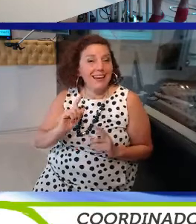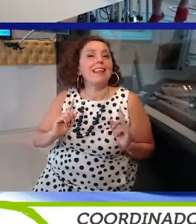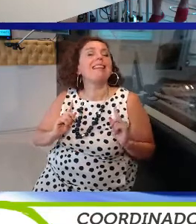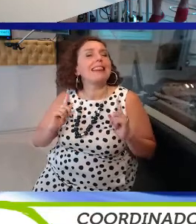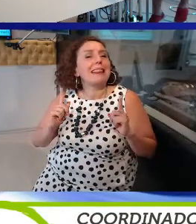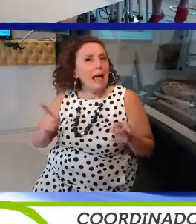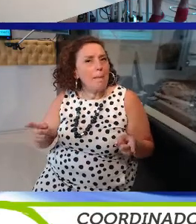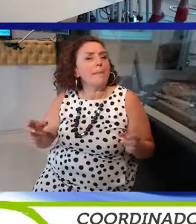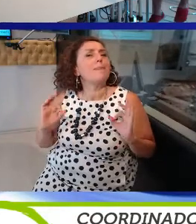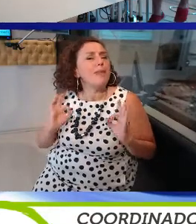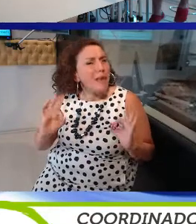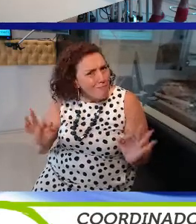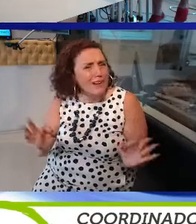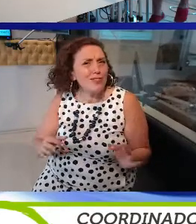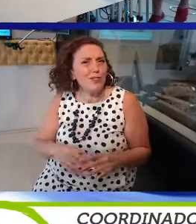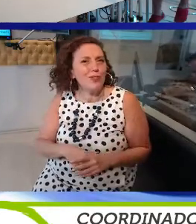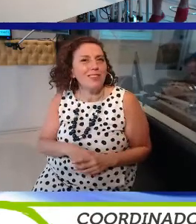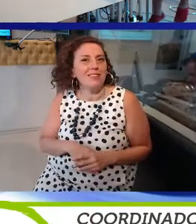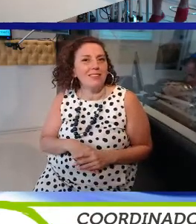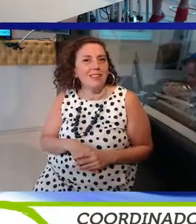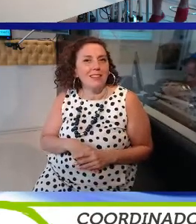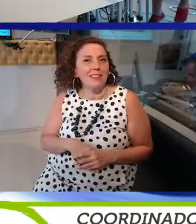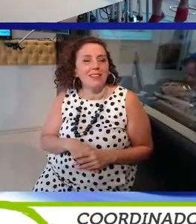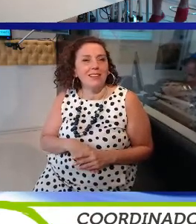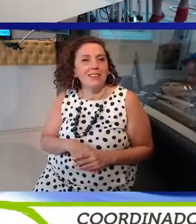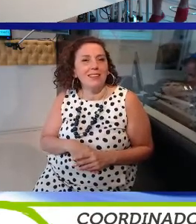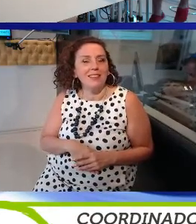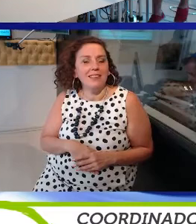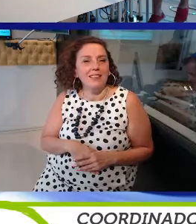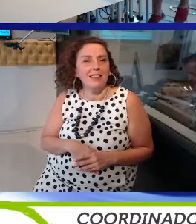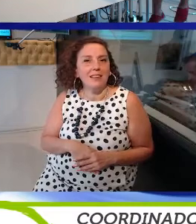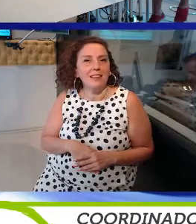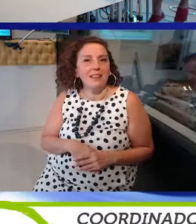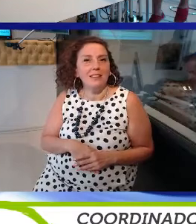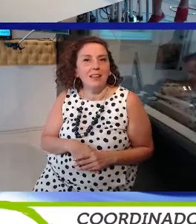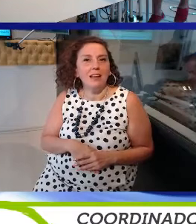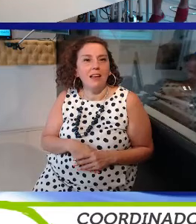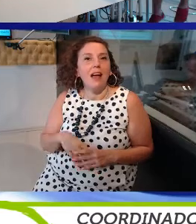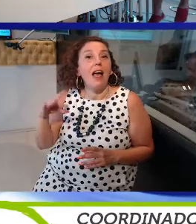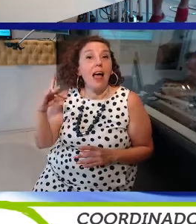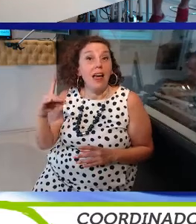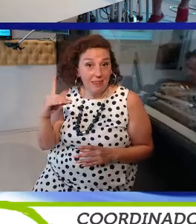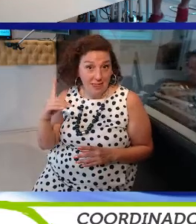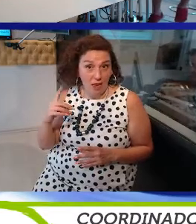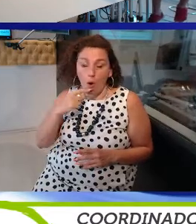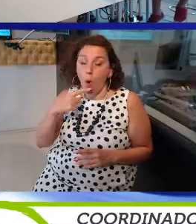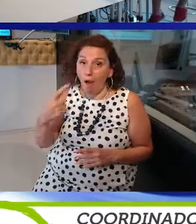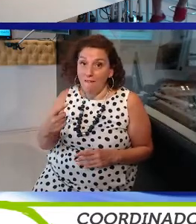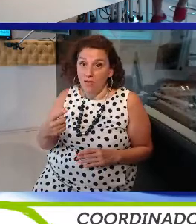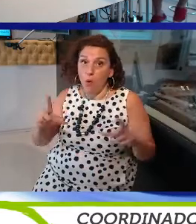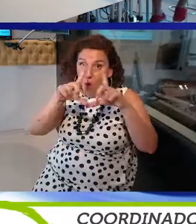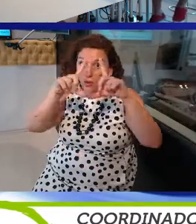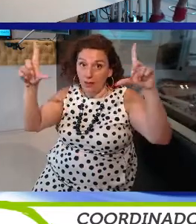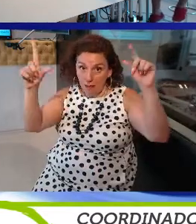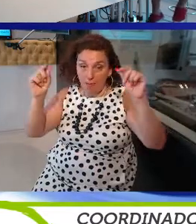descansar un poco, que viene por ahí. No hay problema. Bueno. Y te digo algo más, que Diego habló sobre el club de sábado. Ahí